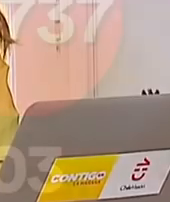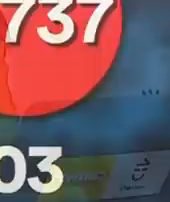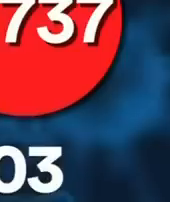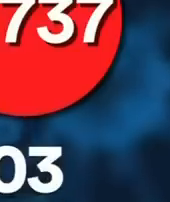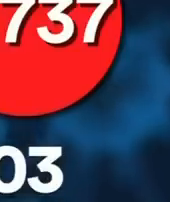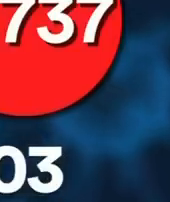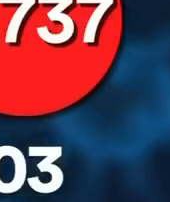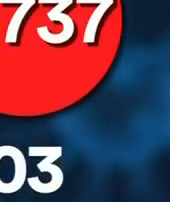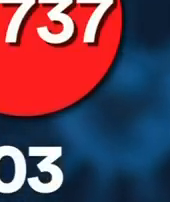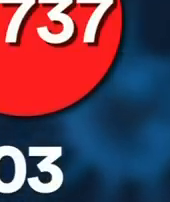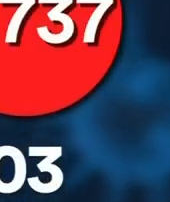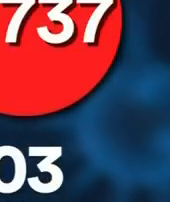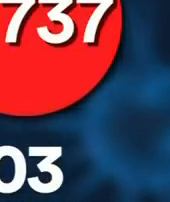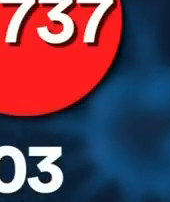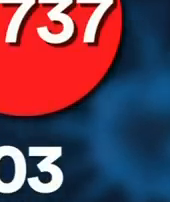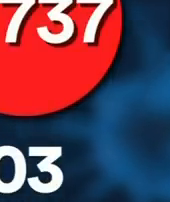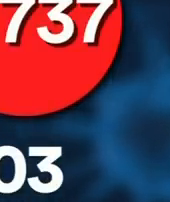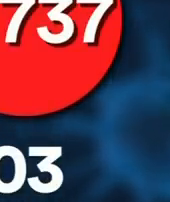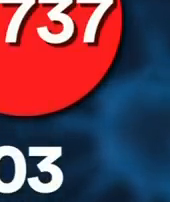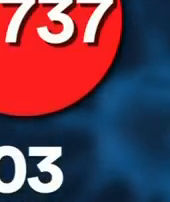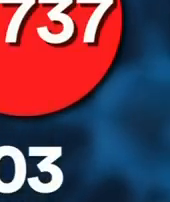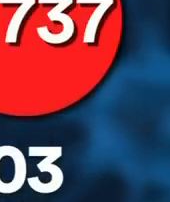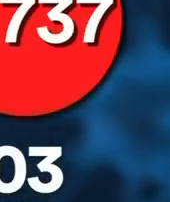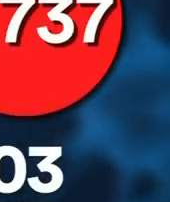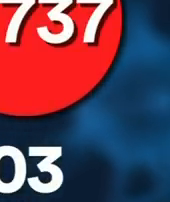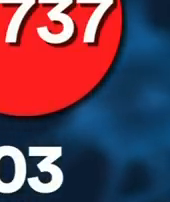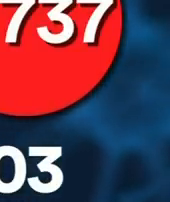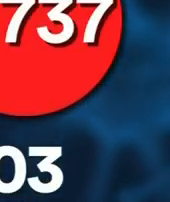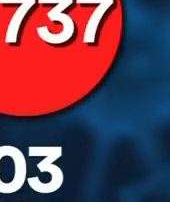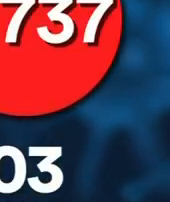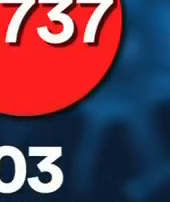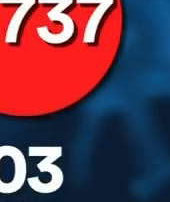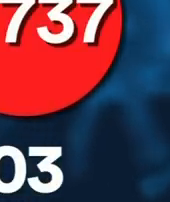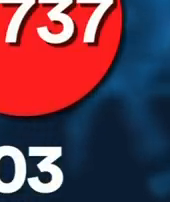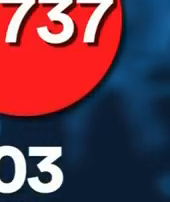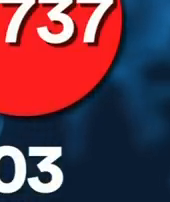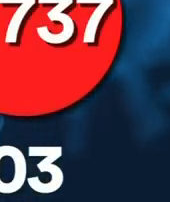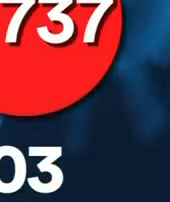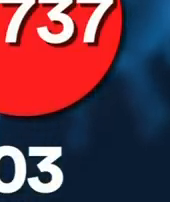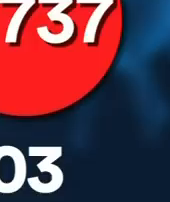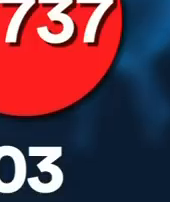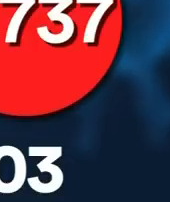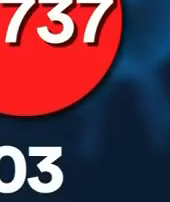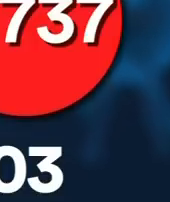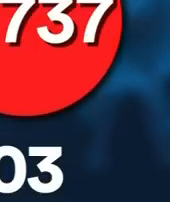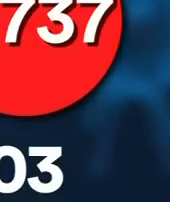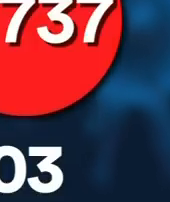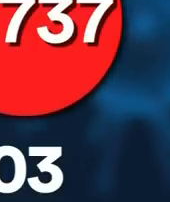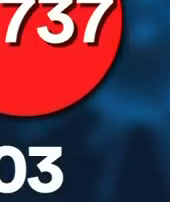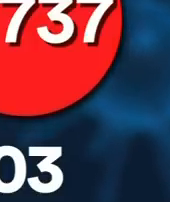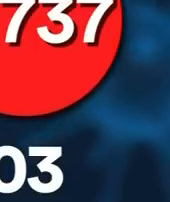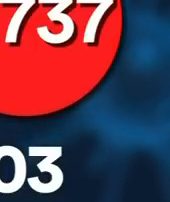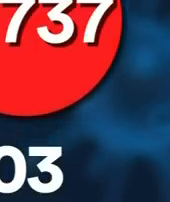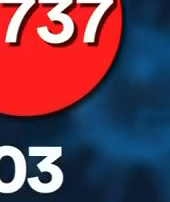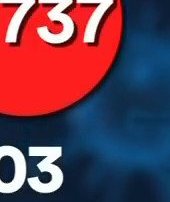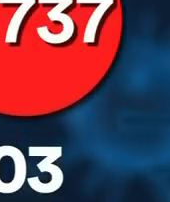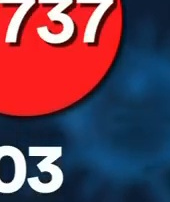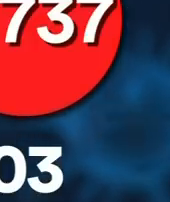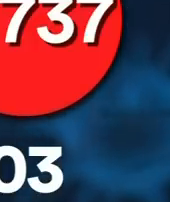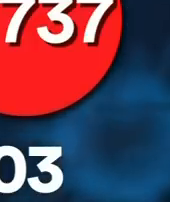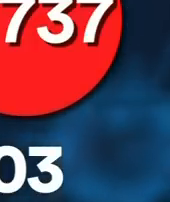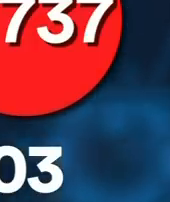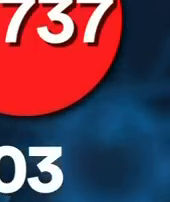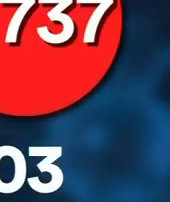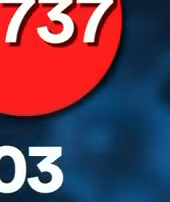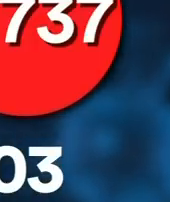nuevos casos y son 22 las personas fallecidas. De alguna manera el ministro